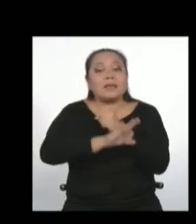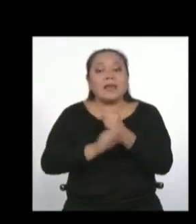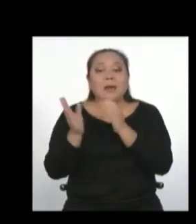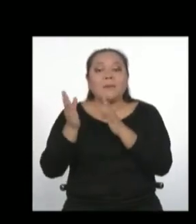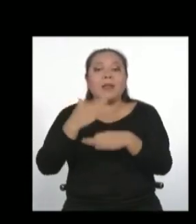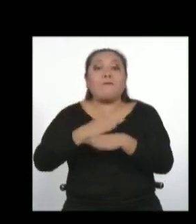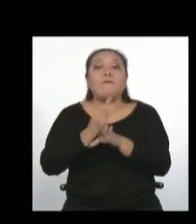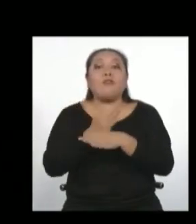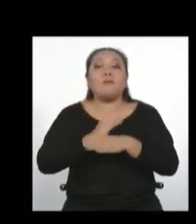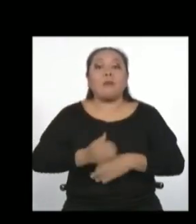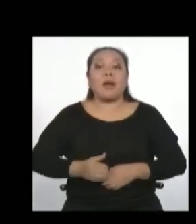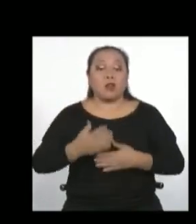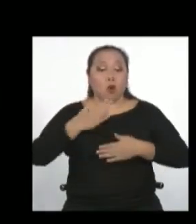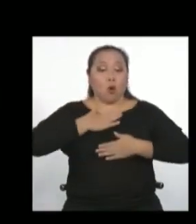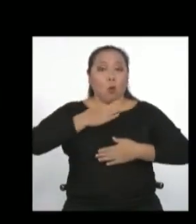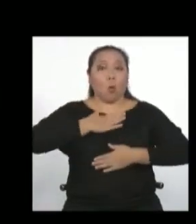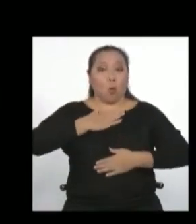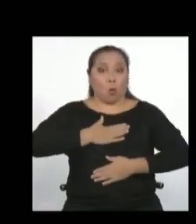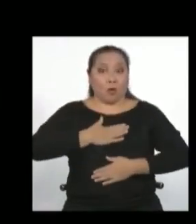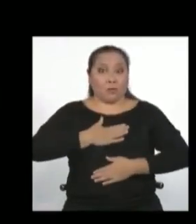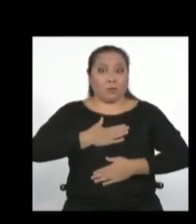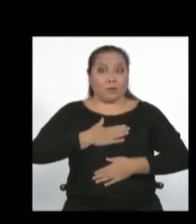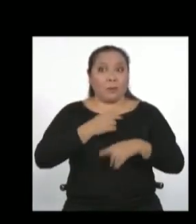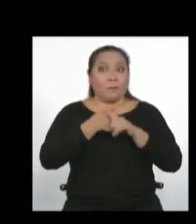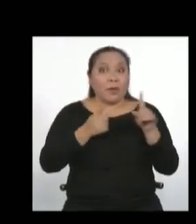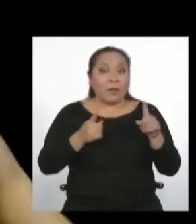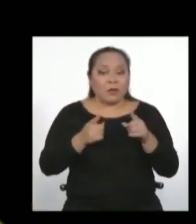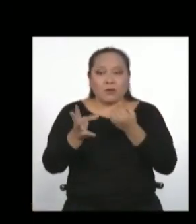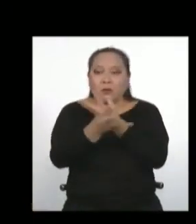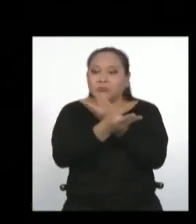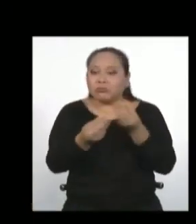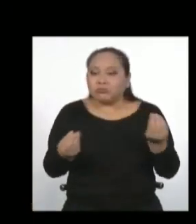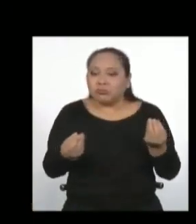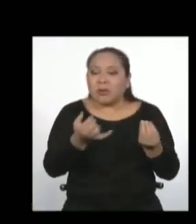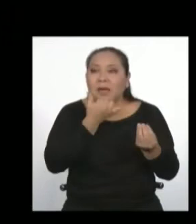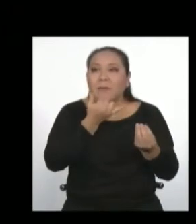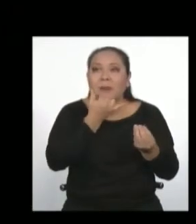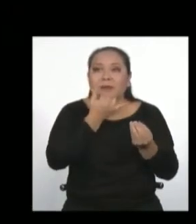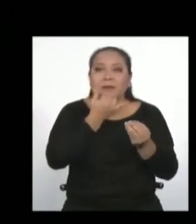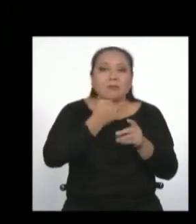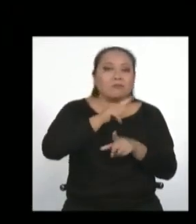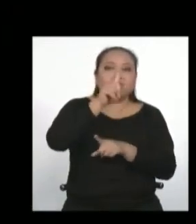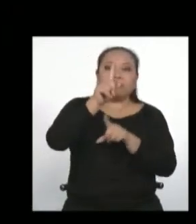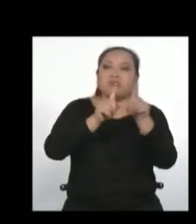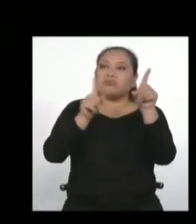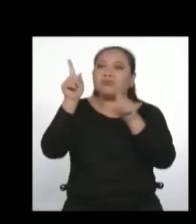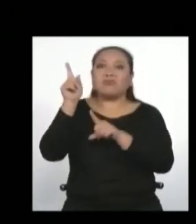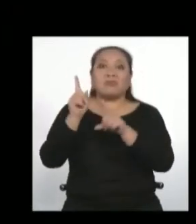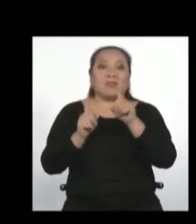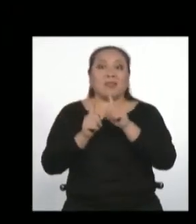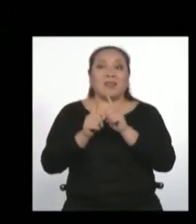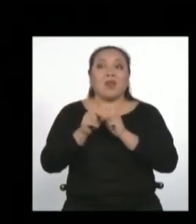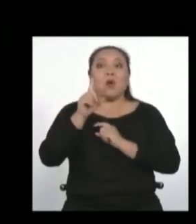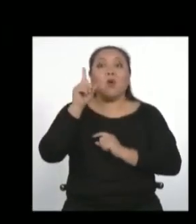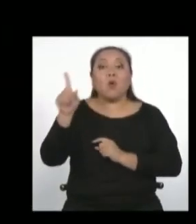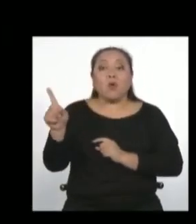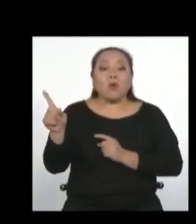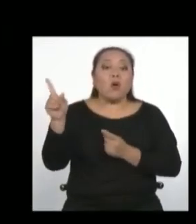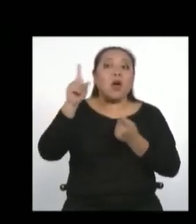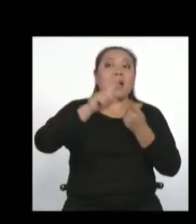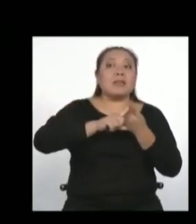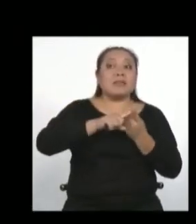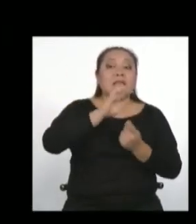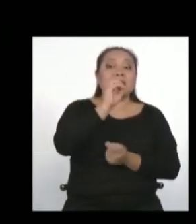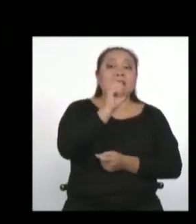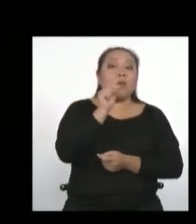orgánicos. Pero nada sería posible sin los habitantes del espacio entre 1 y 0.1 nanómetros,